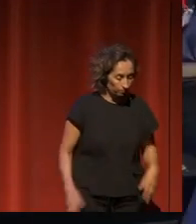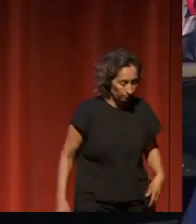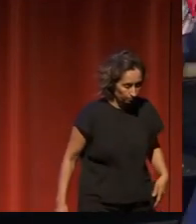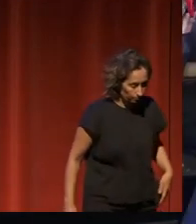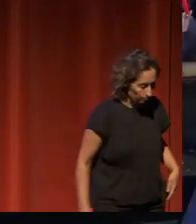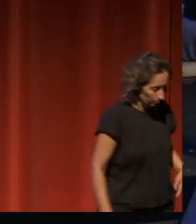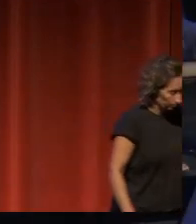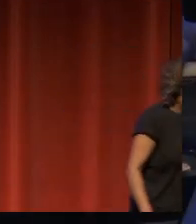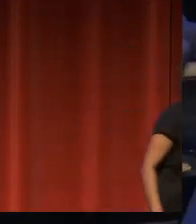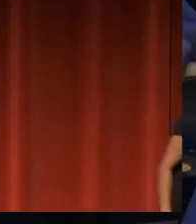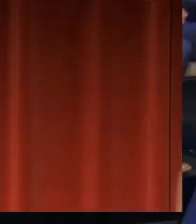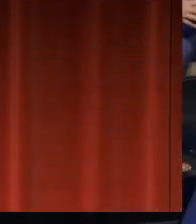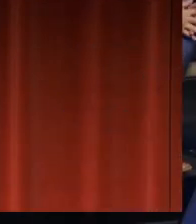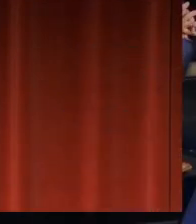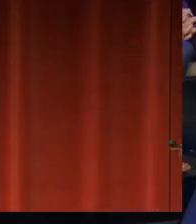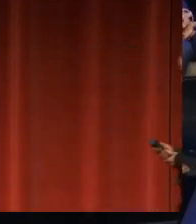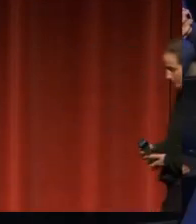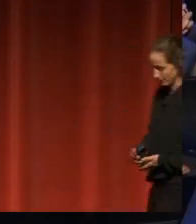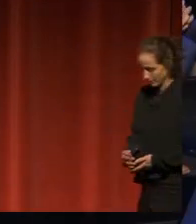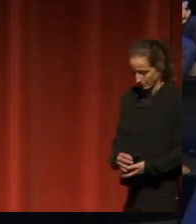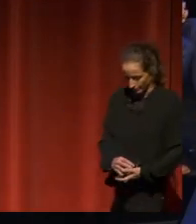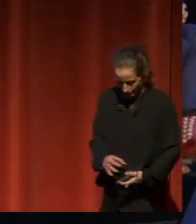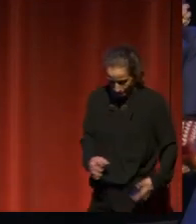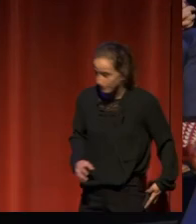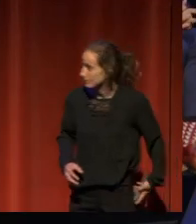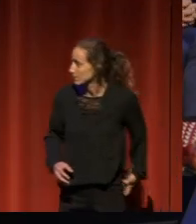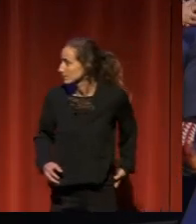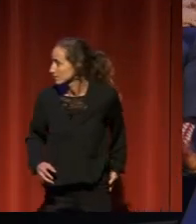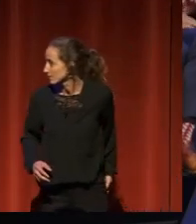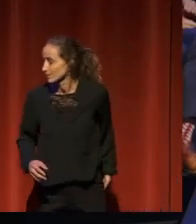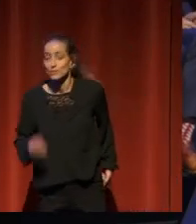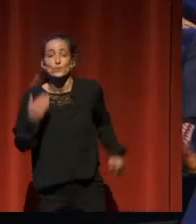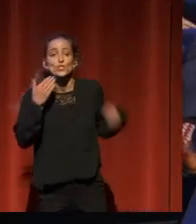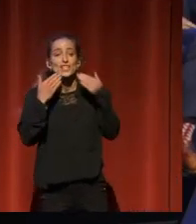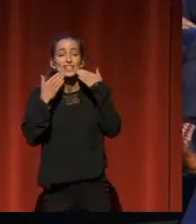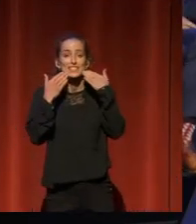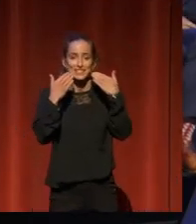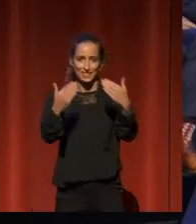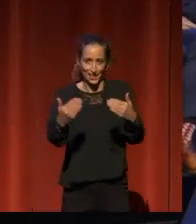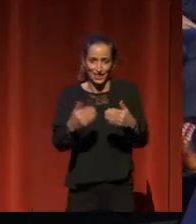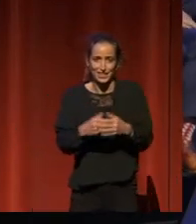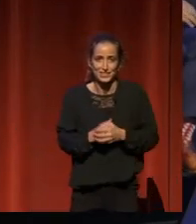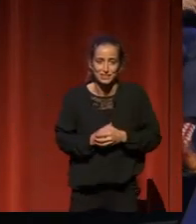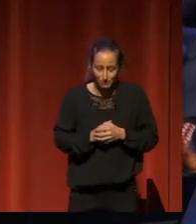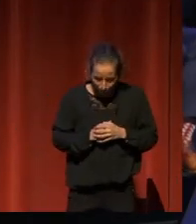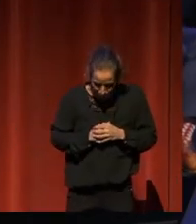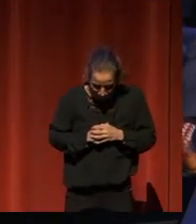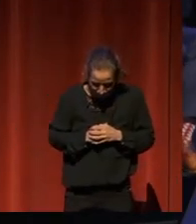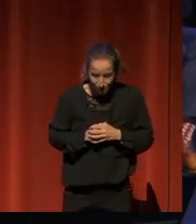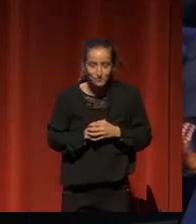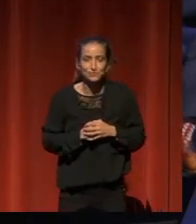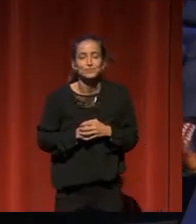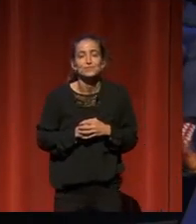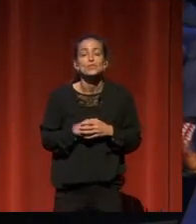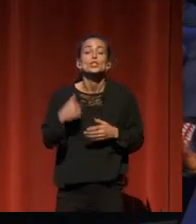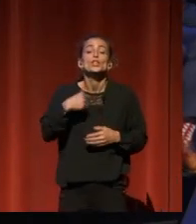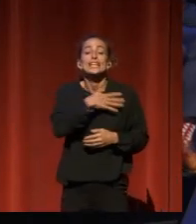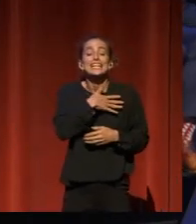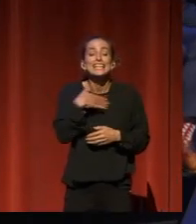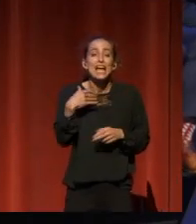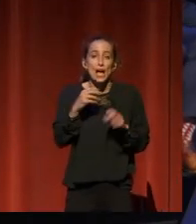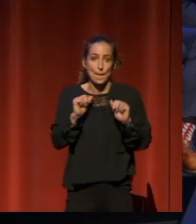muchas Thanks Susan i'd like to Start the q&a session